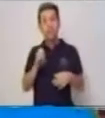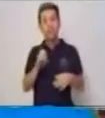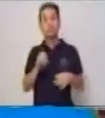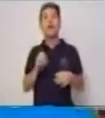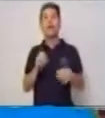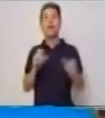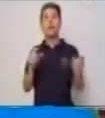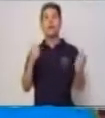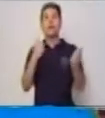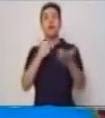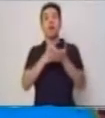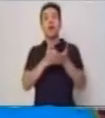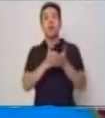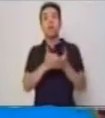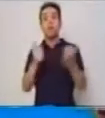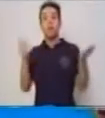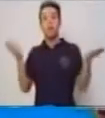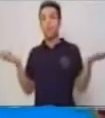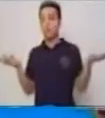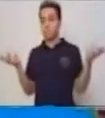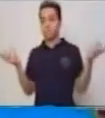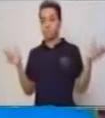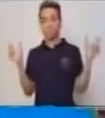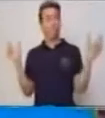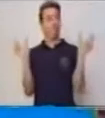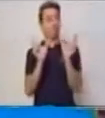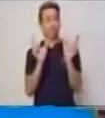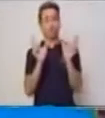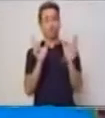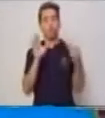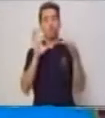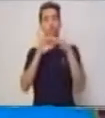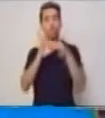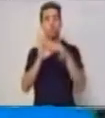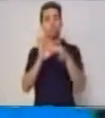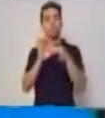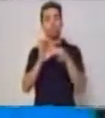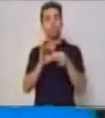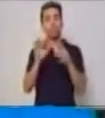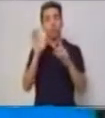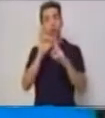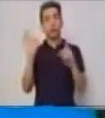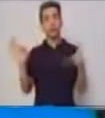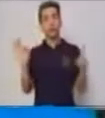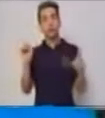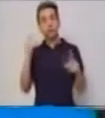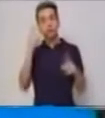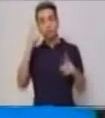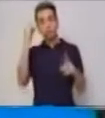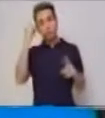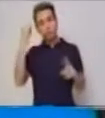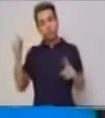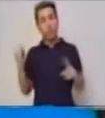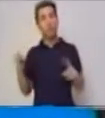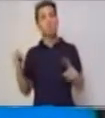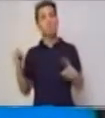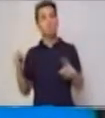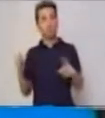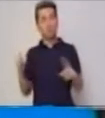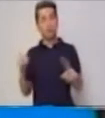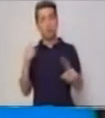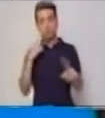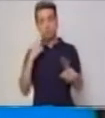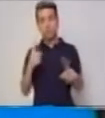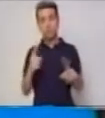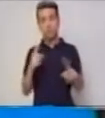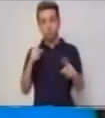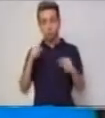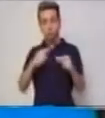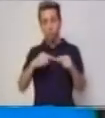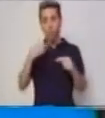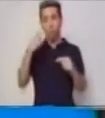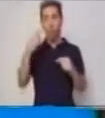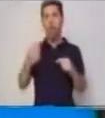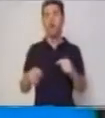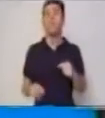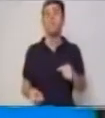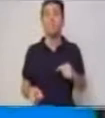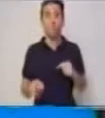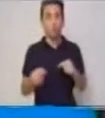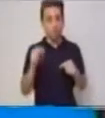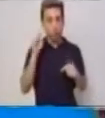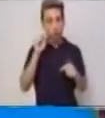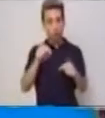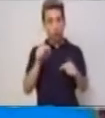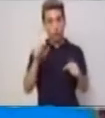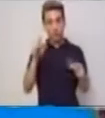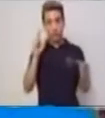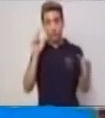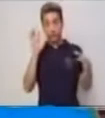unirme, él come mucho y también puedo decir, él corre. Cuando encuentro entonces